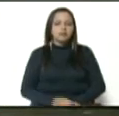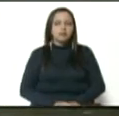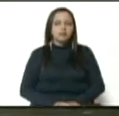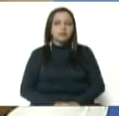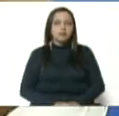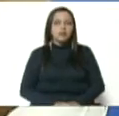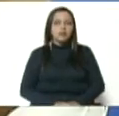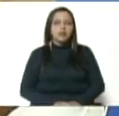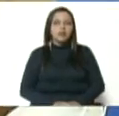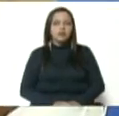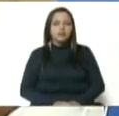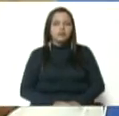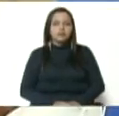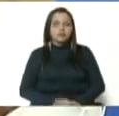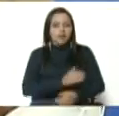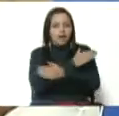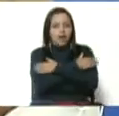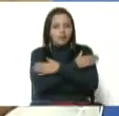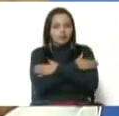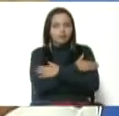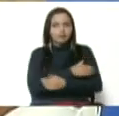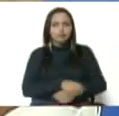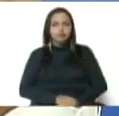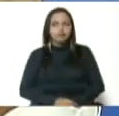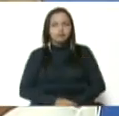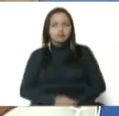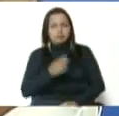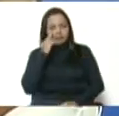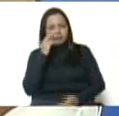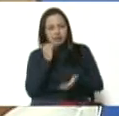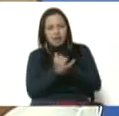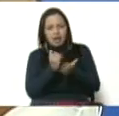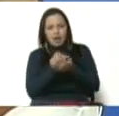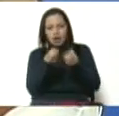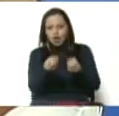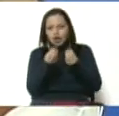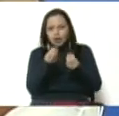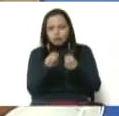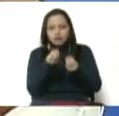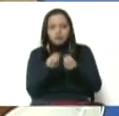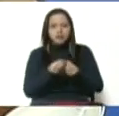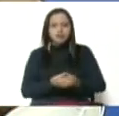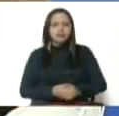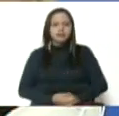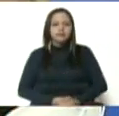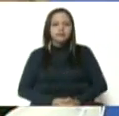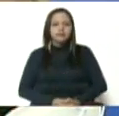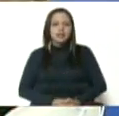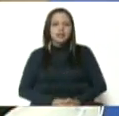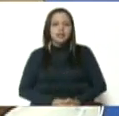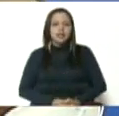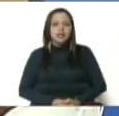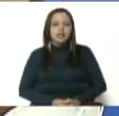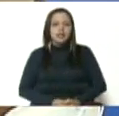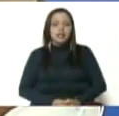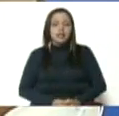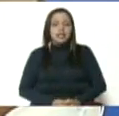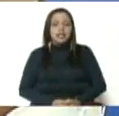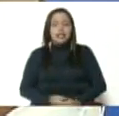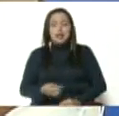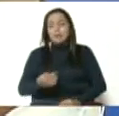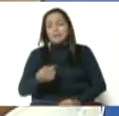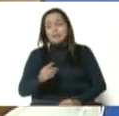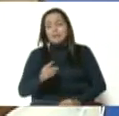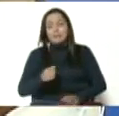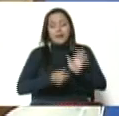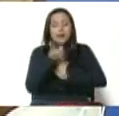Un gran abrazo. Fíjense cómo la principal misión de esta nueva Asamblea